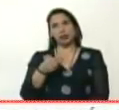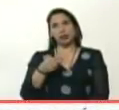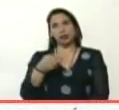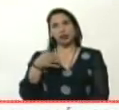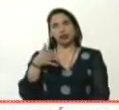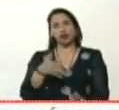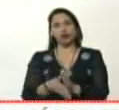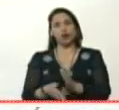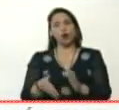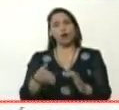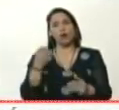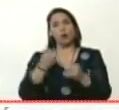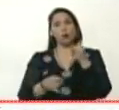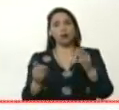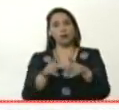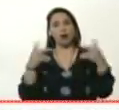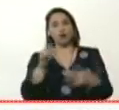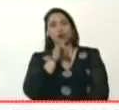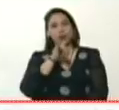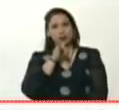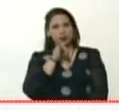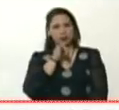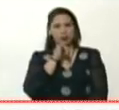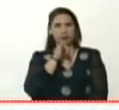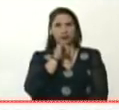Últimas Noticias del día.